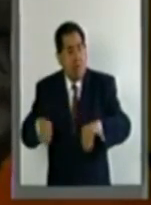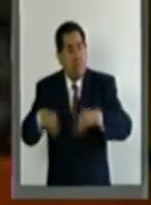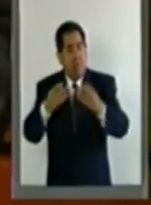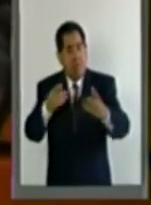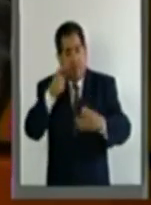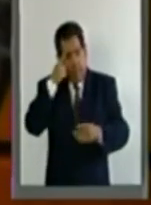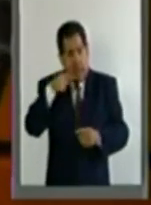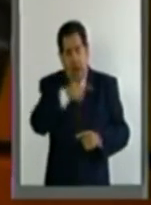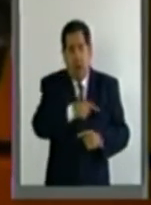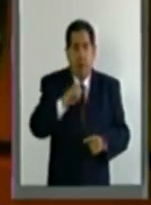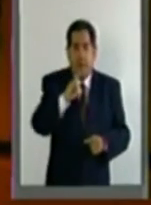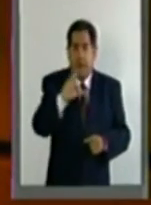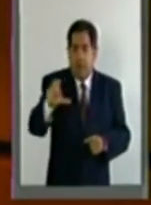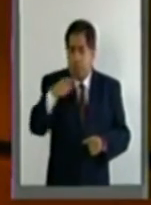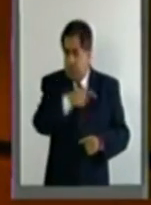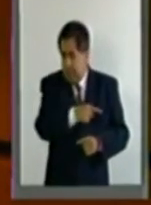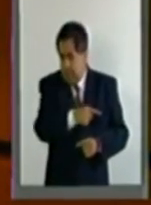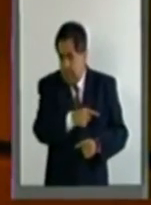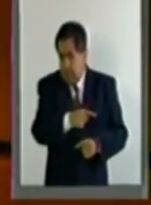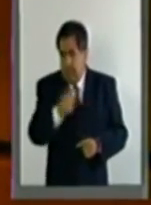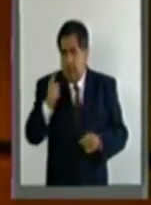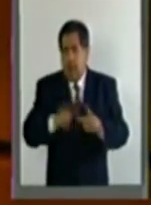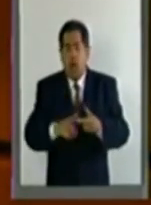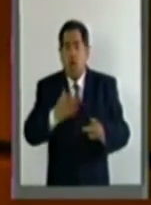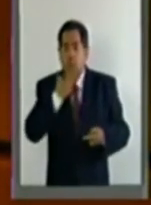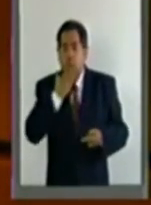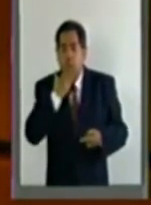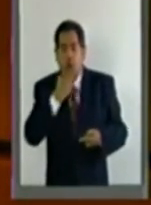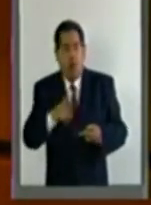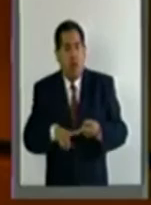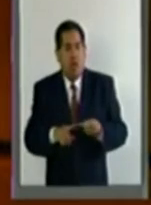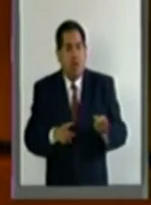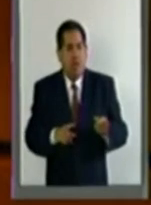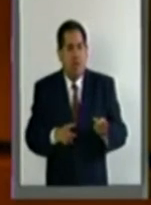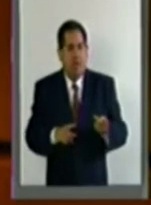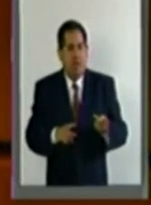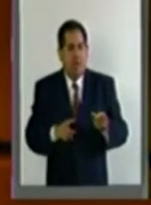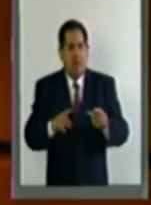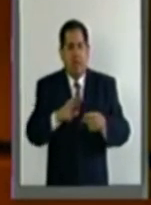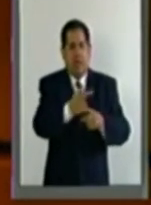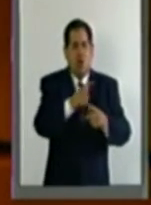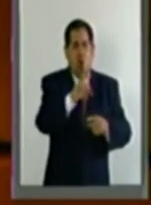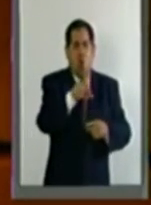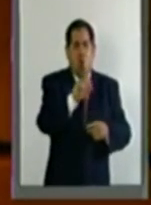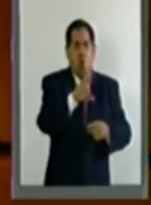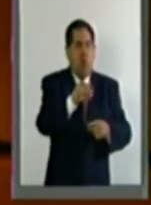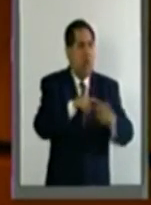Baja California y a Sonora desde el río Colorado.